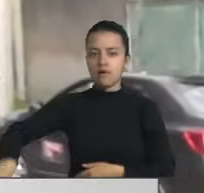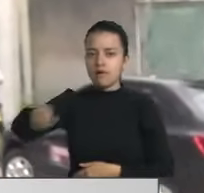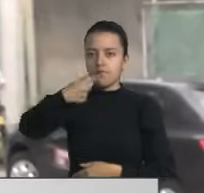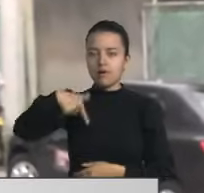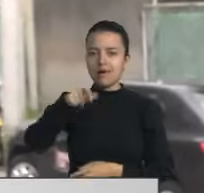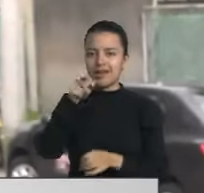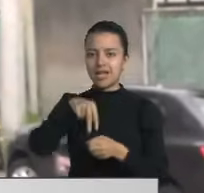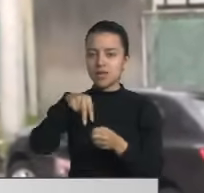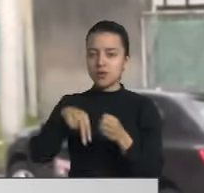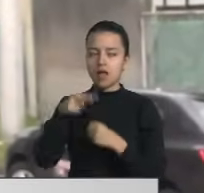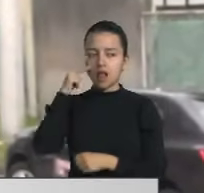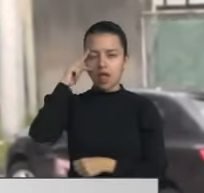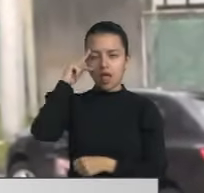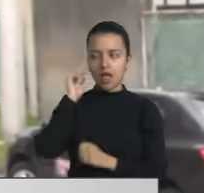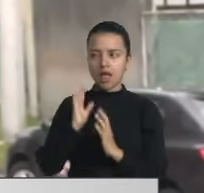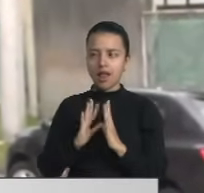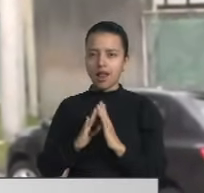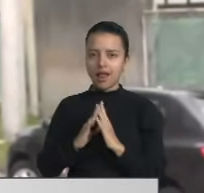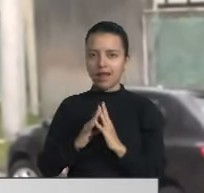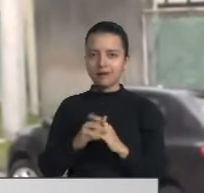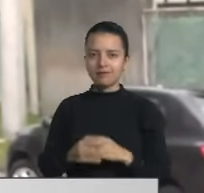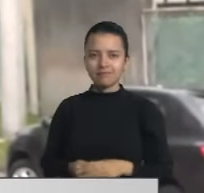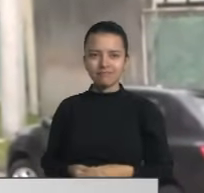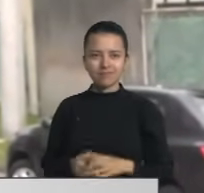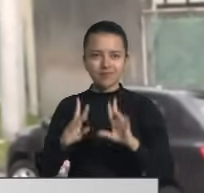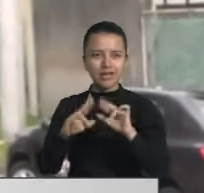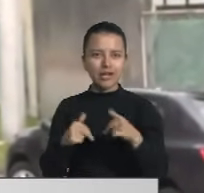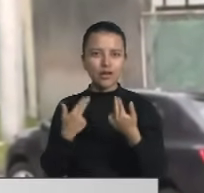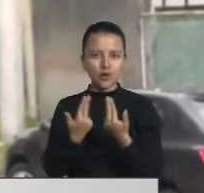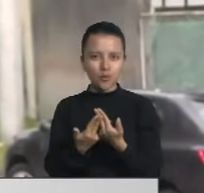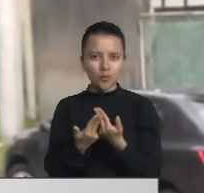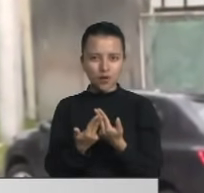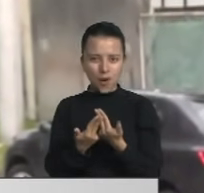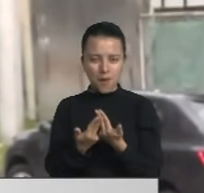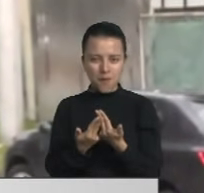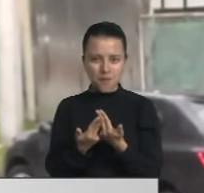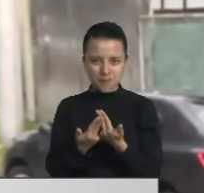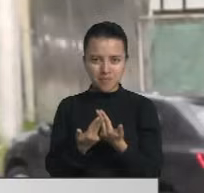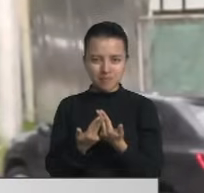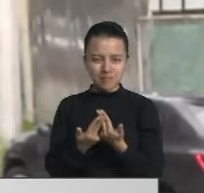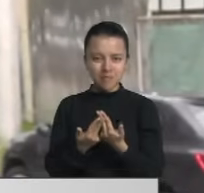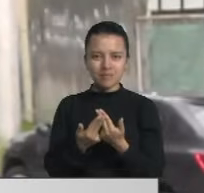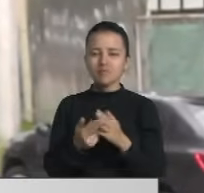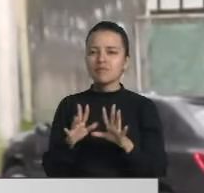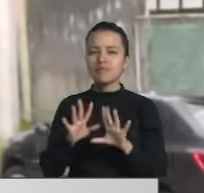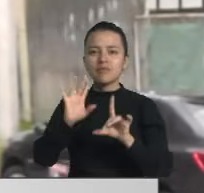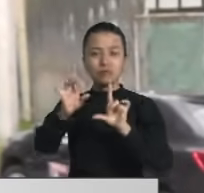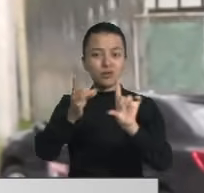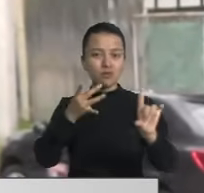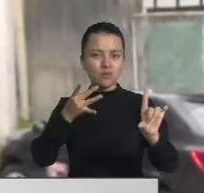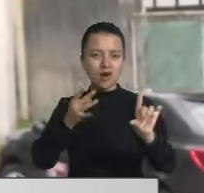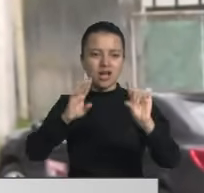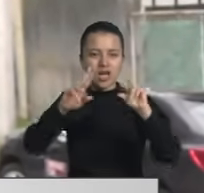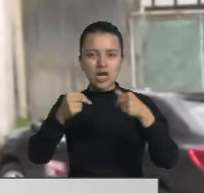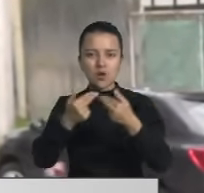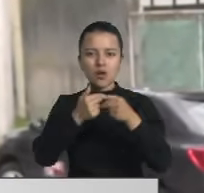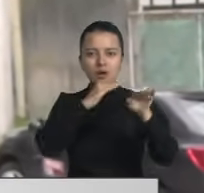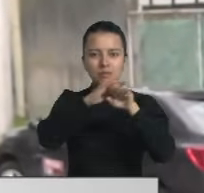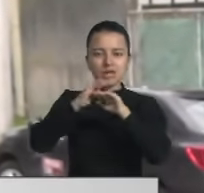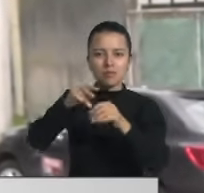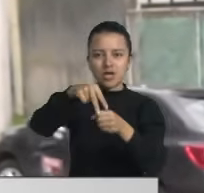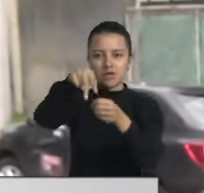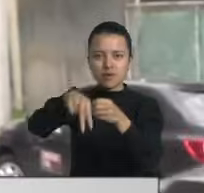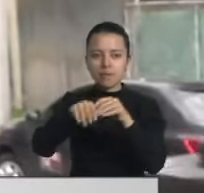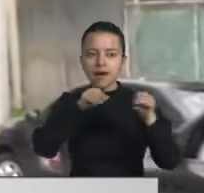trampas como no dejar filmar las reuniones para después decir que no se les comunicó y no se les informó sobre el proyecto. No es justo que la